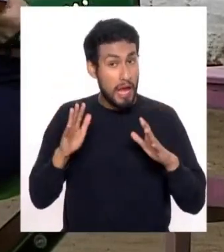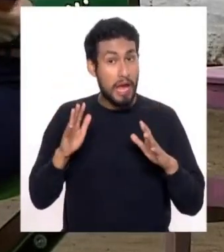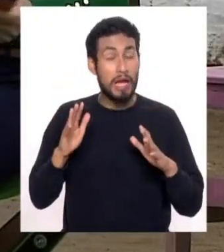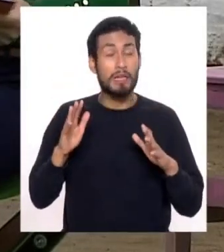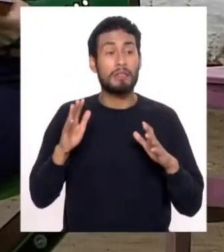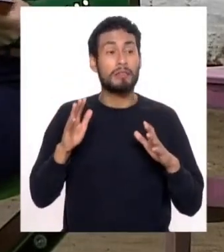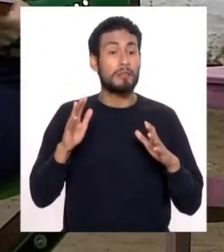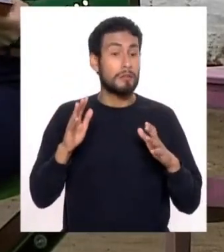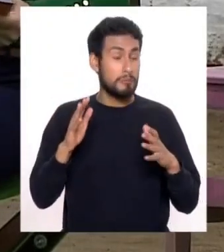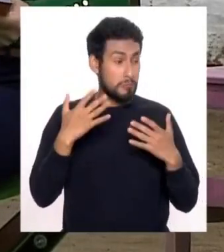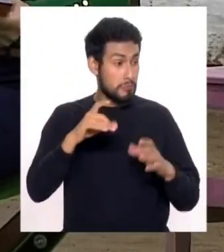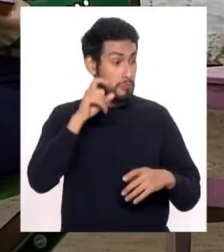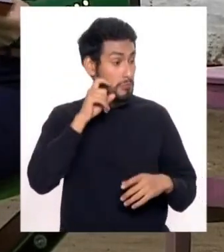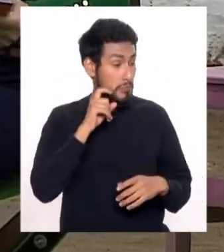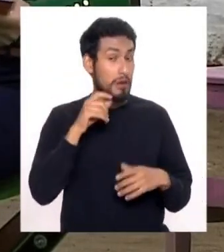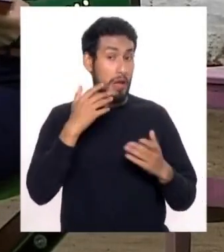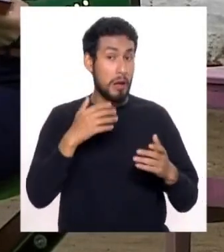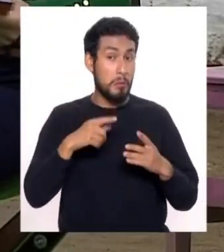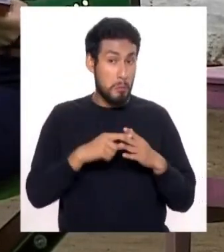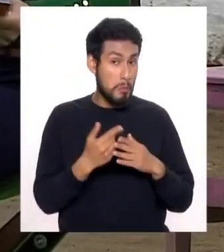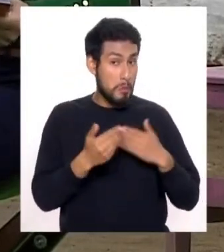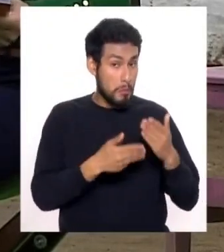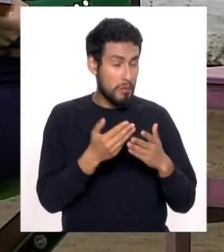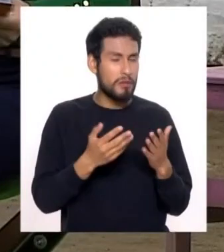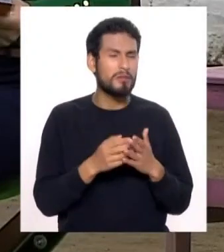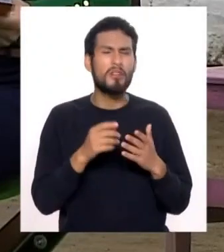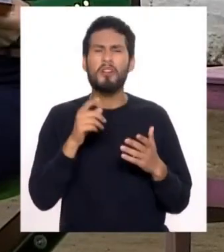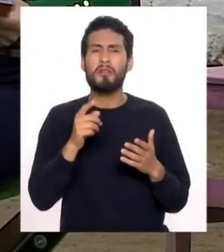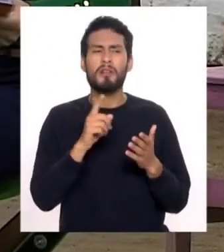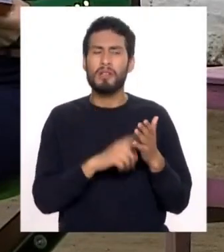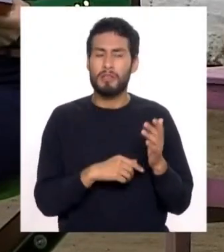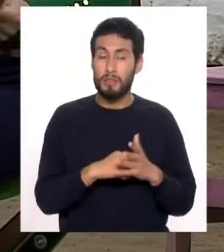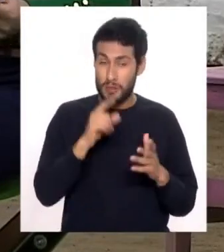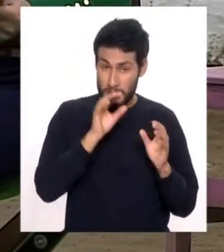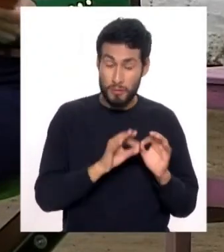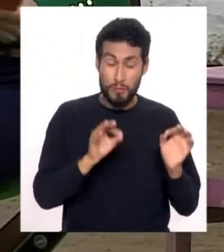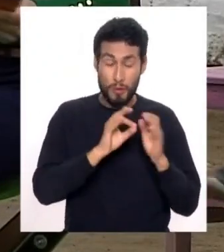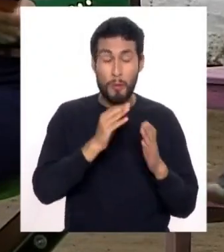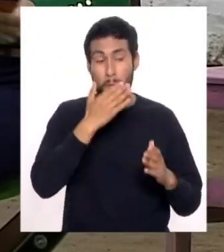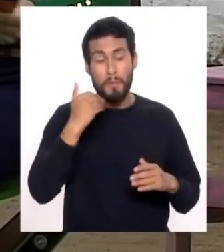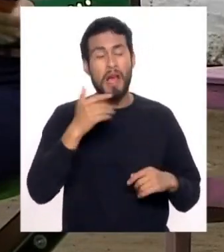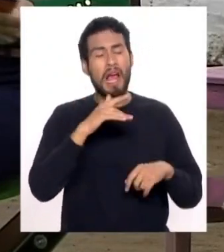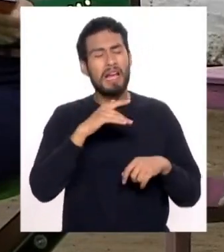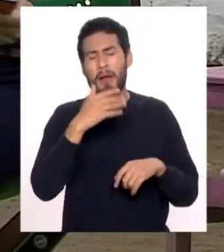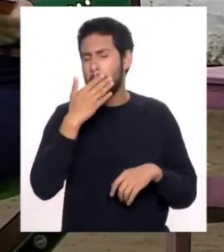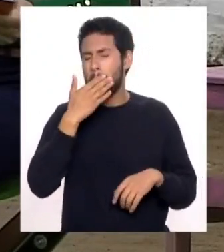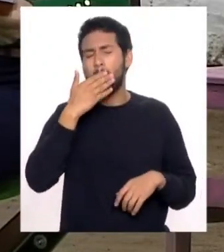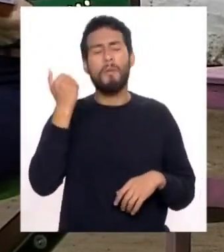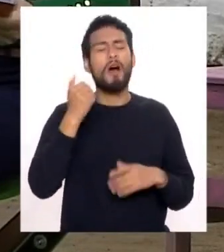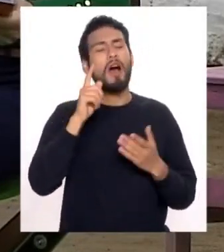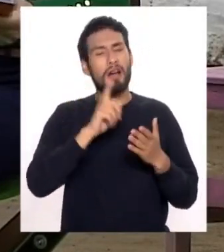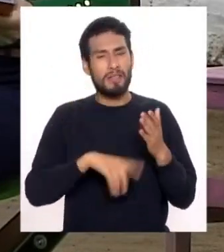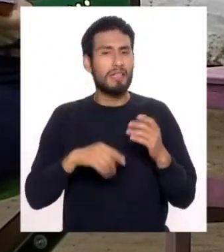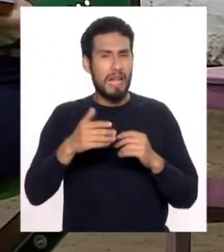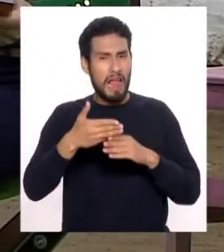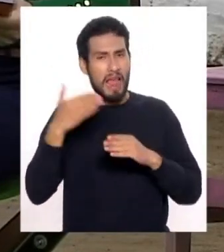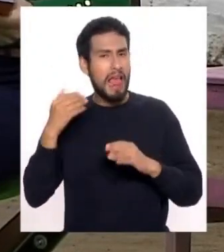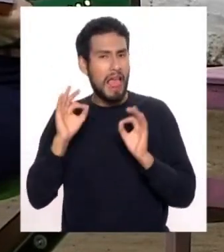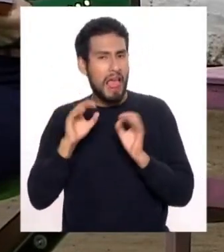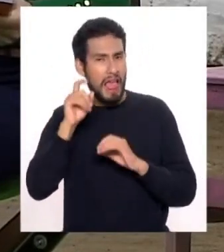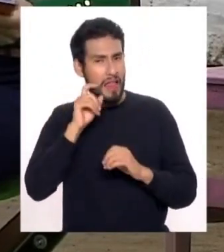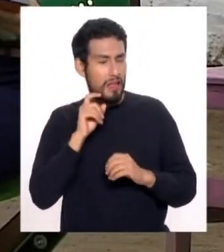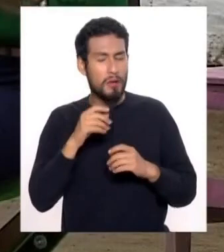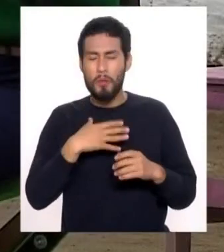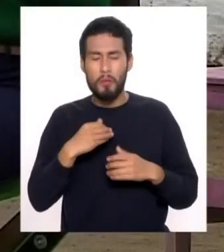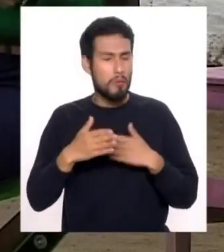ya vida sexual iniciada, ¿no? Claro, se supone que es ideal en la persona que no ha tenido actividad sexual, correcto. No importa la